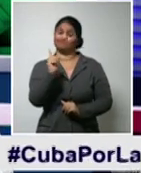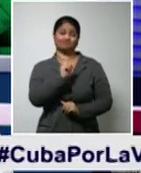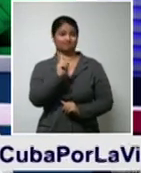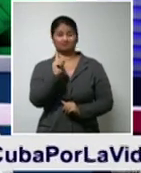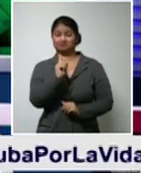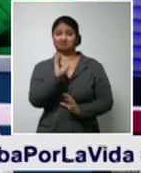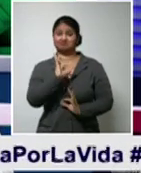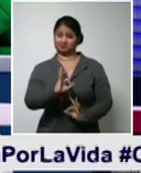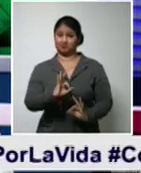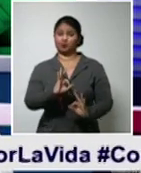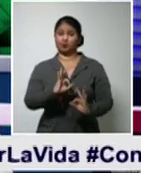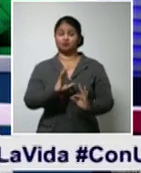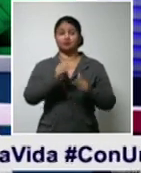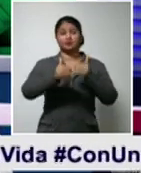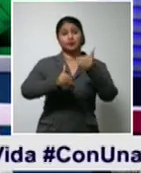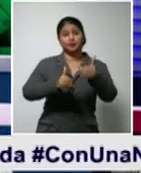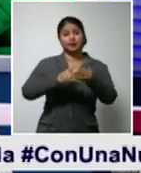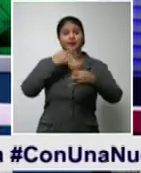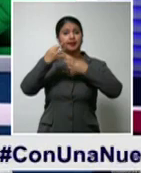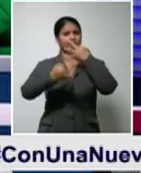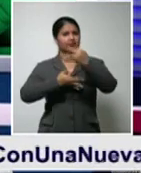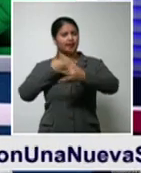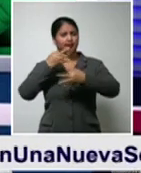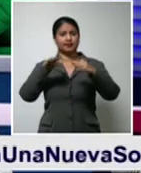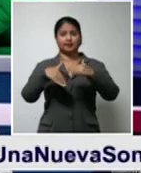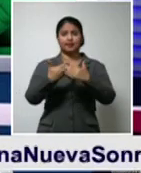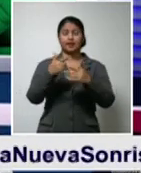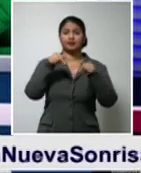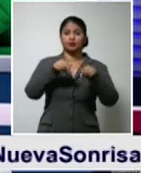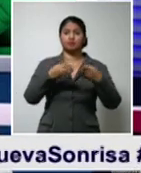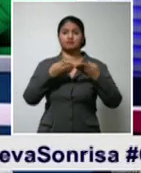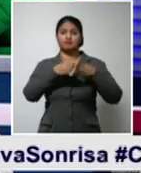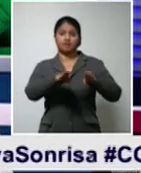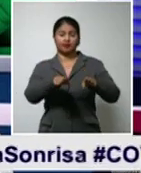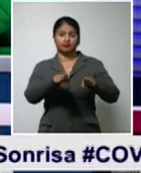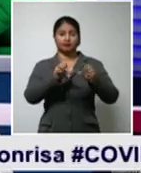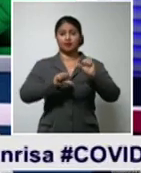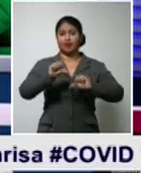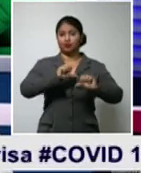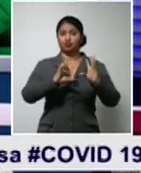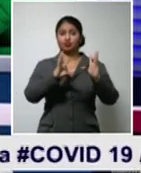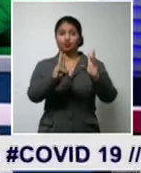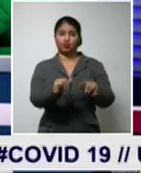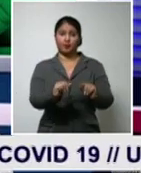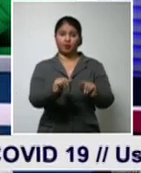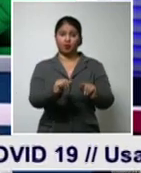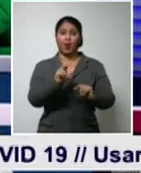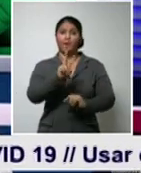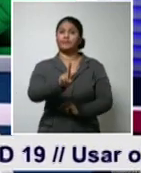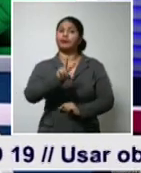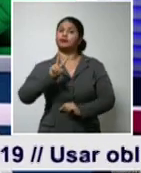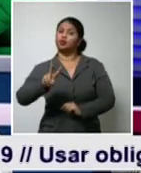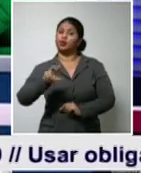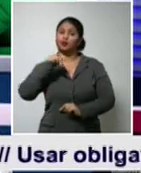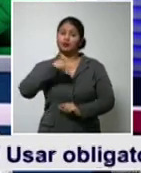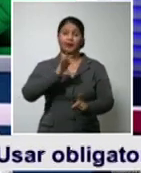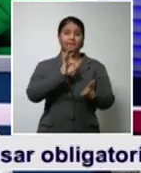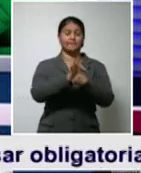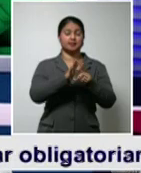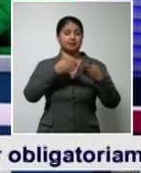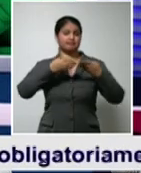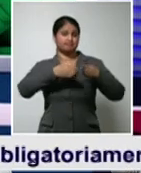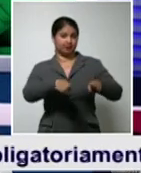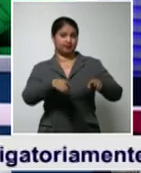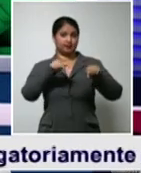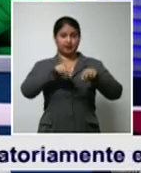pues ya se inaugura en el día de hoy el laboratorio número 22 en nuestro país, laboratorio de biología